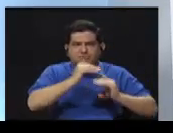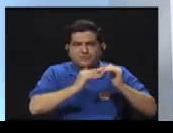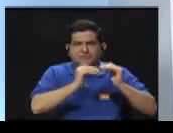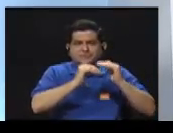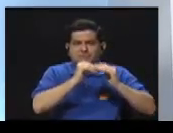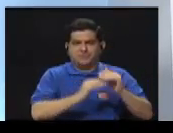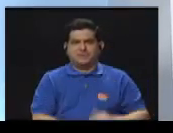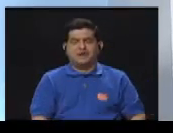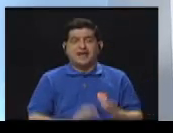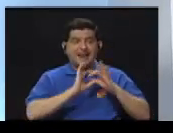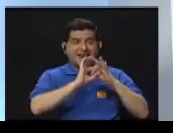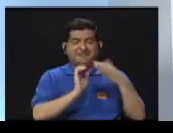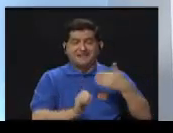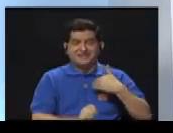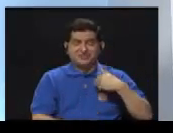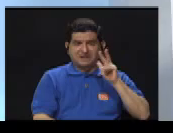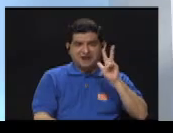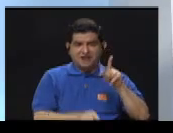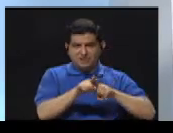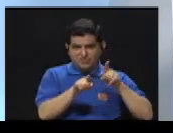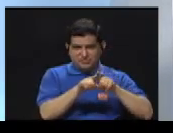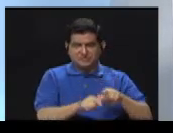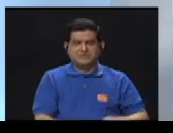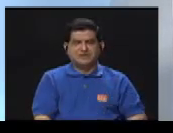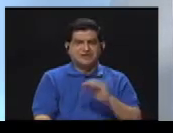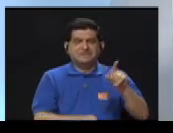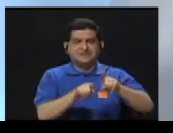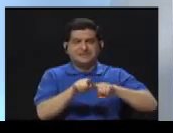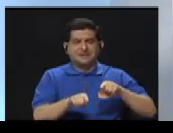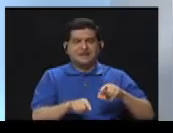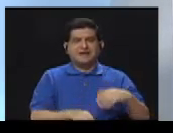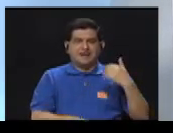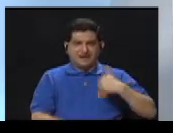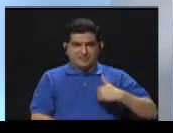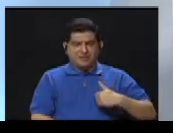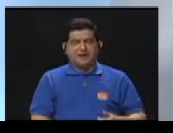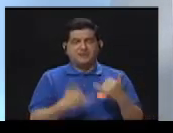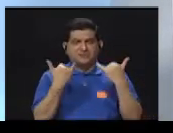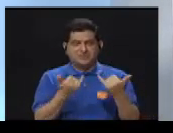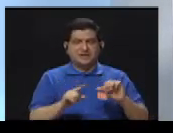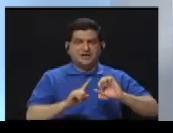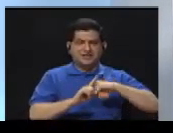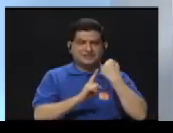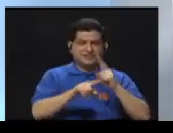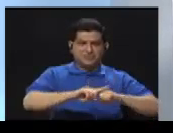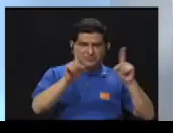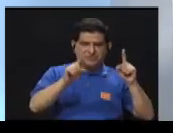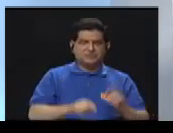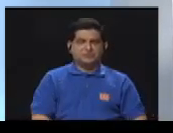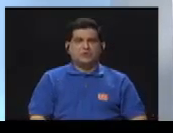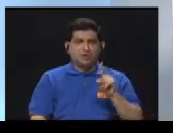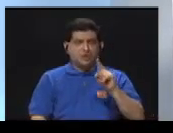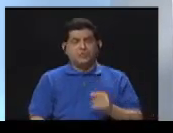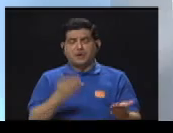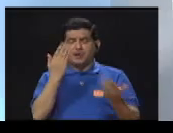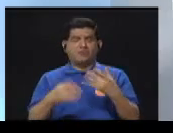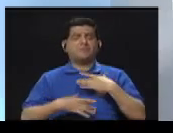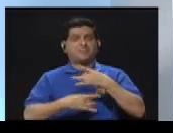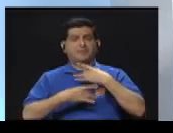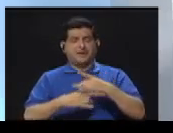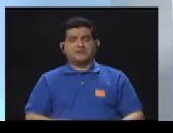base a esta relación de ellos 3, con el hermano que le pasó esto. Y descubrimos que había una analogía